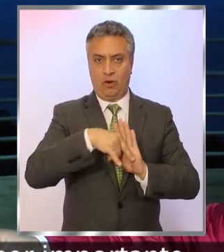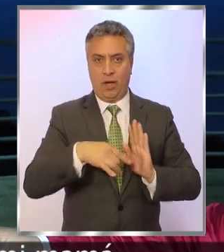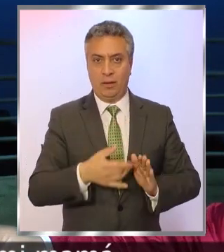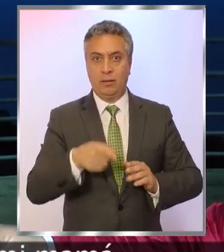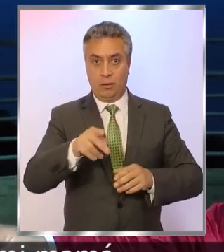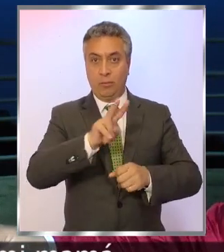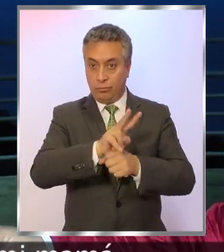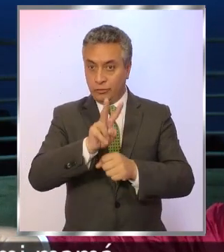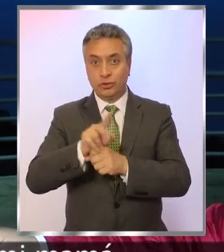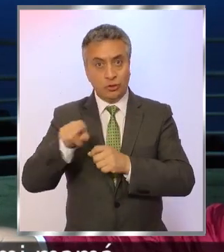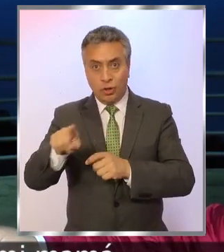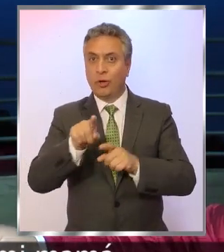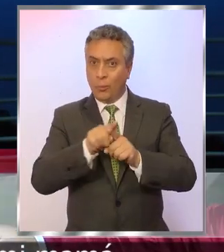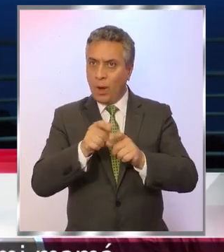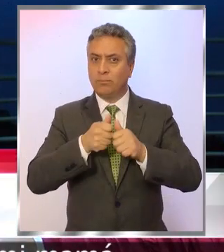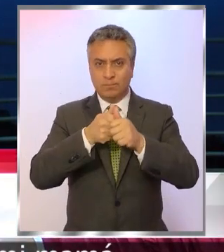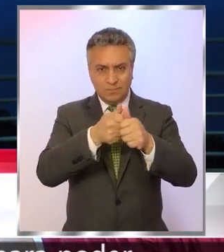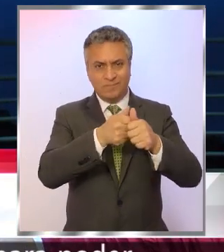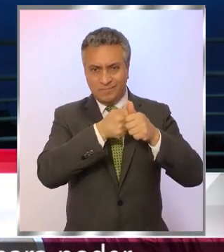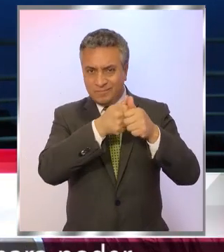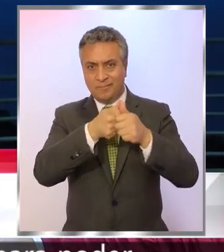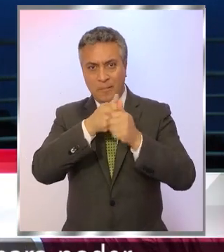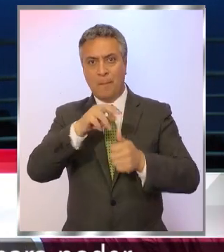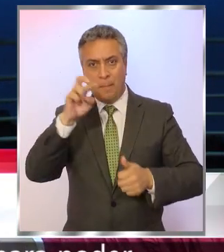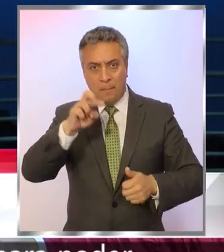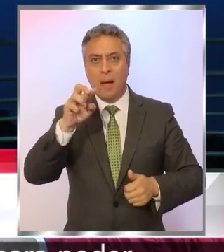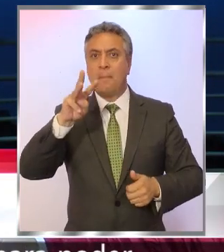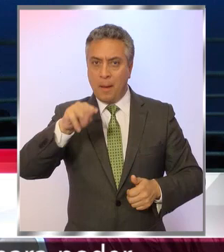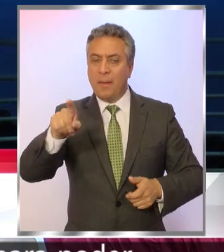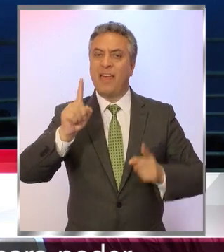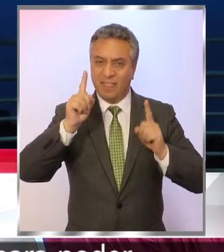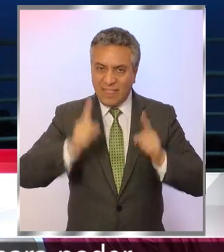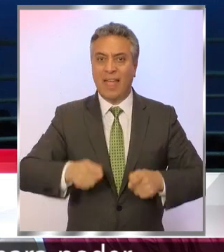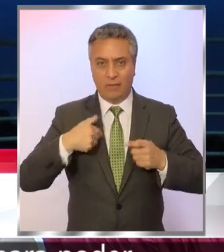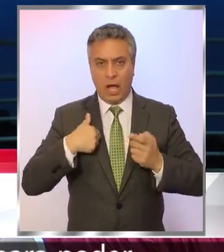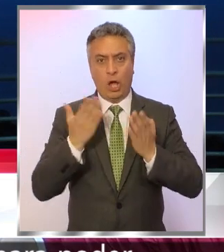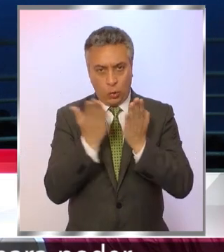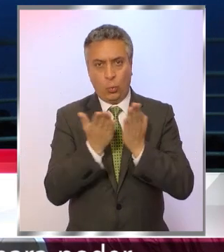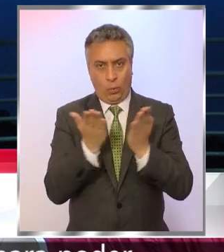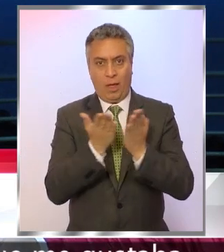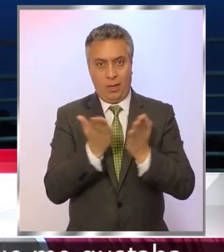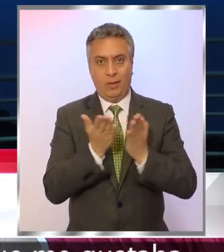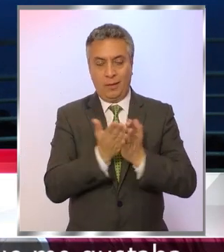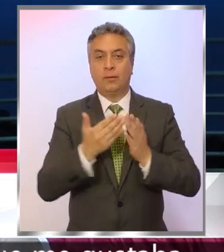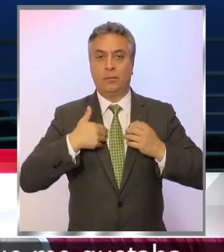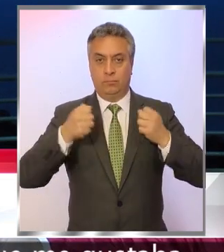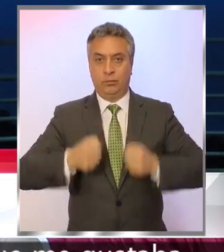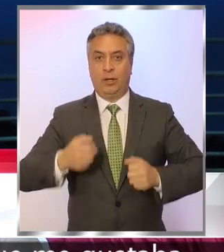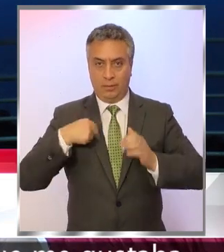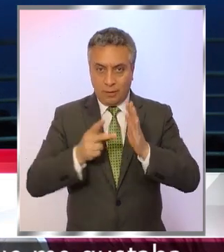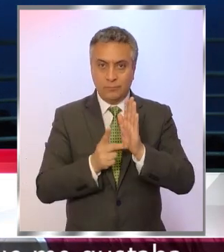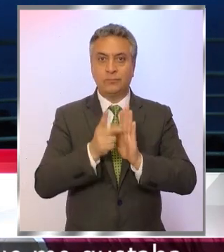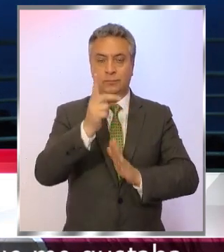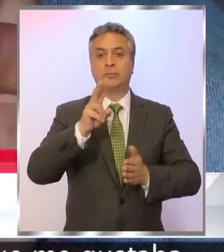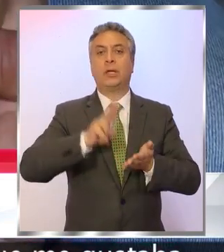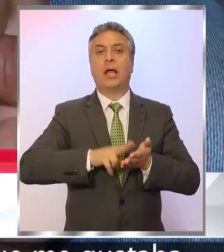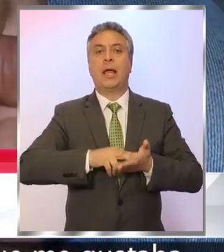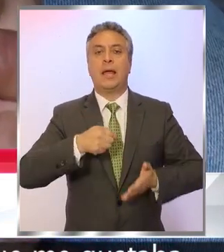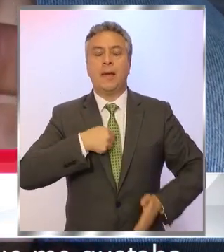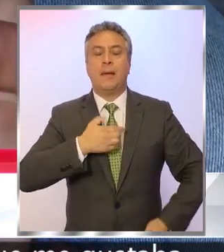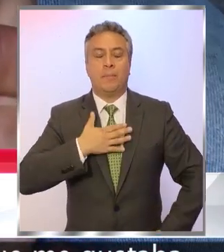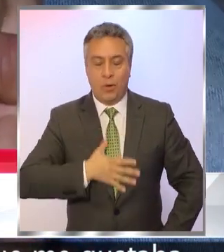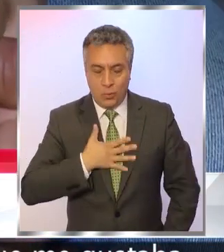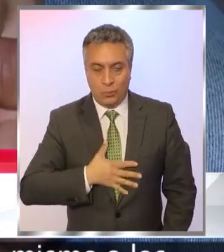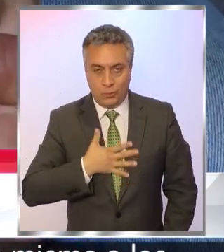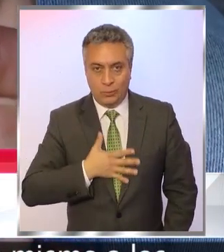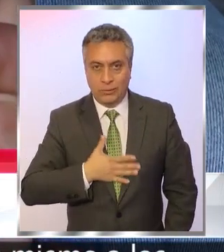importante de convencer a mi papá y a mi mamá de que yo tenía que estudiar para poder desarrollarme en realidad lo que me gustaba y